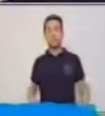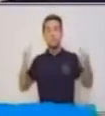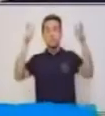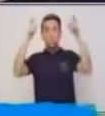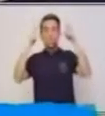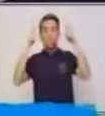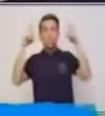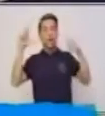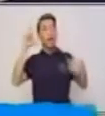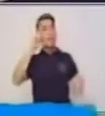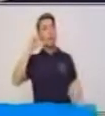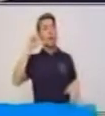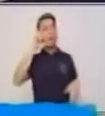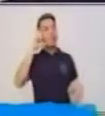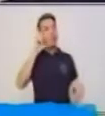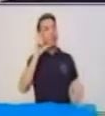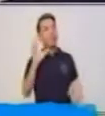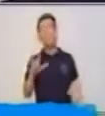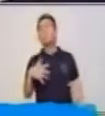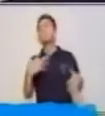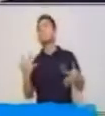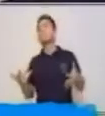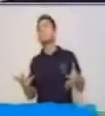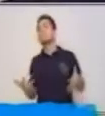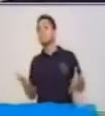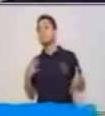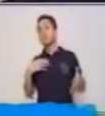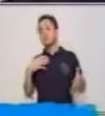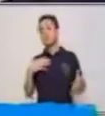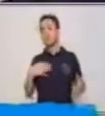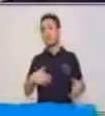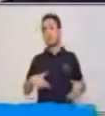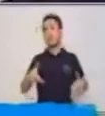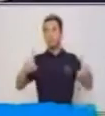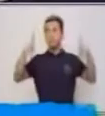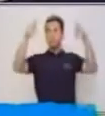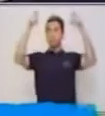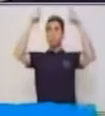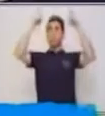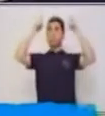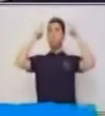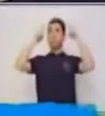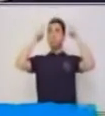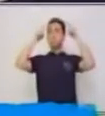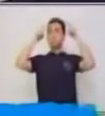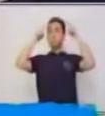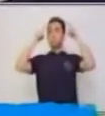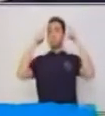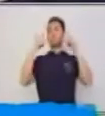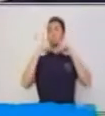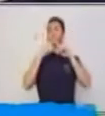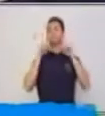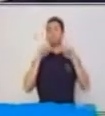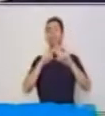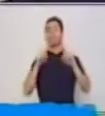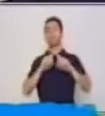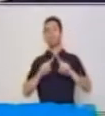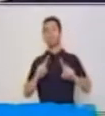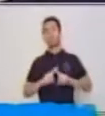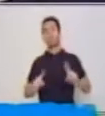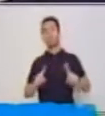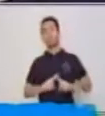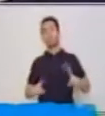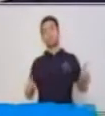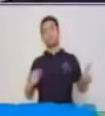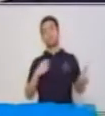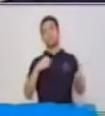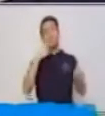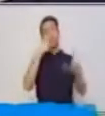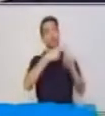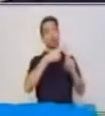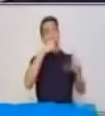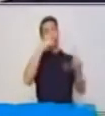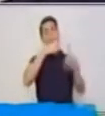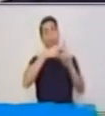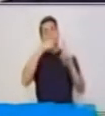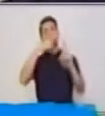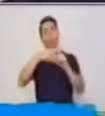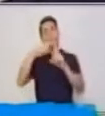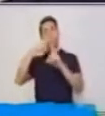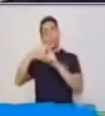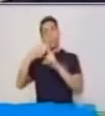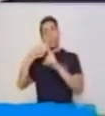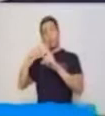al tener el sombrero amarillo, yo voy a decir todo lo positivo que yo pienso que podemos sacar del problema que estamos resolviendo.